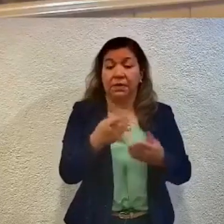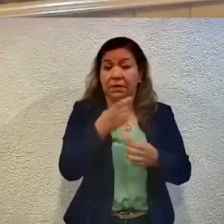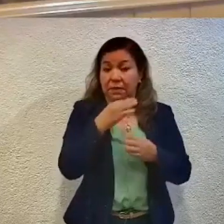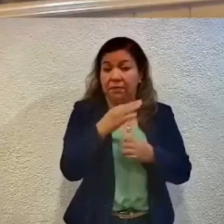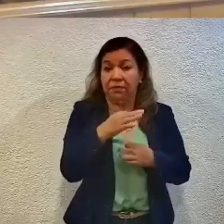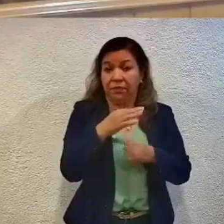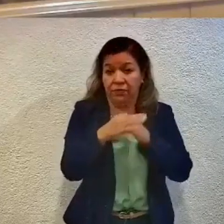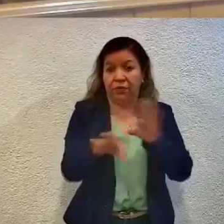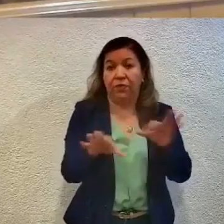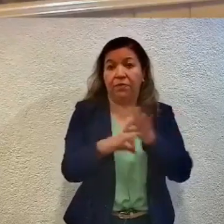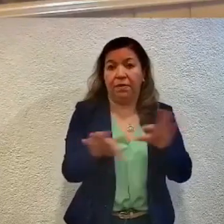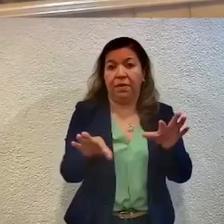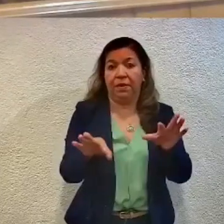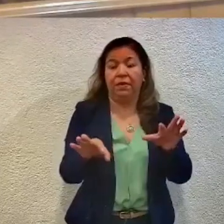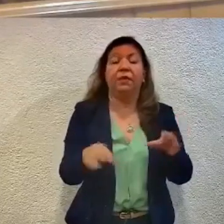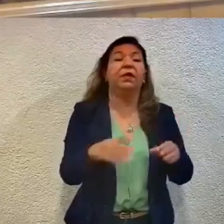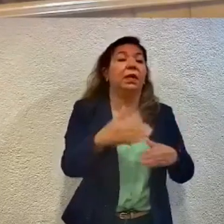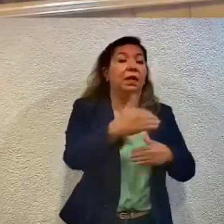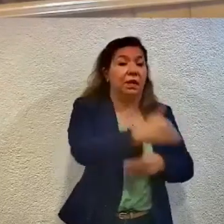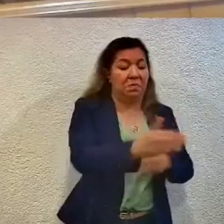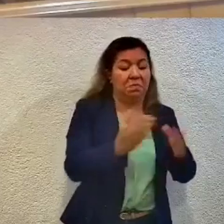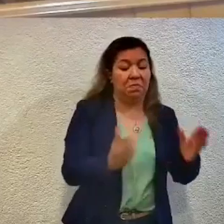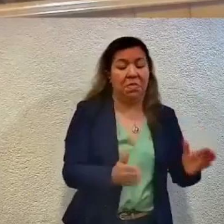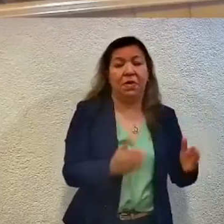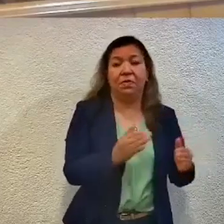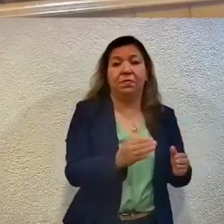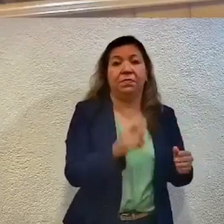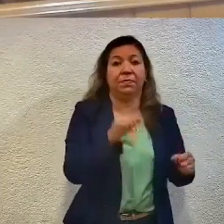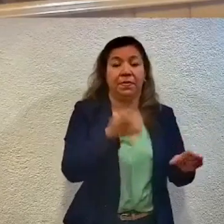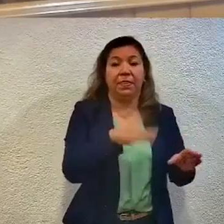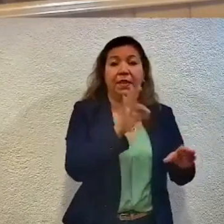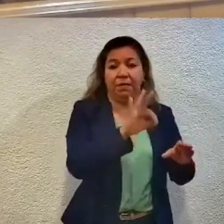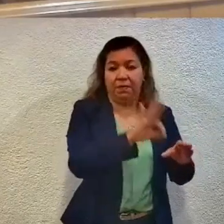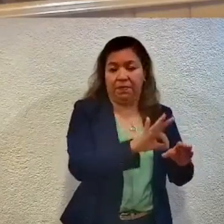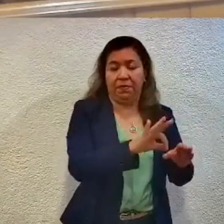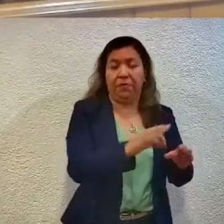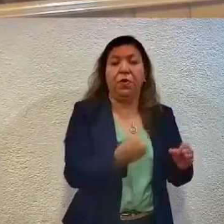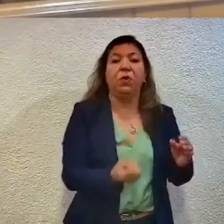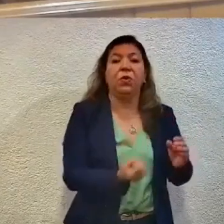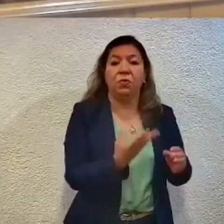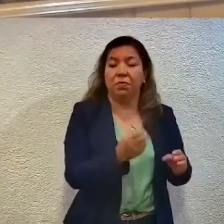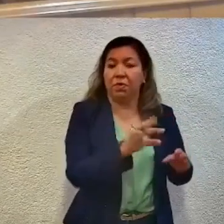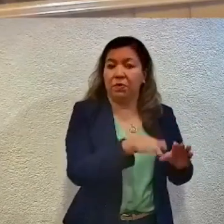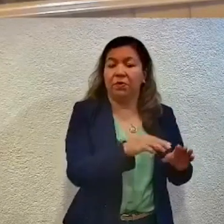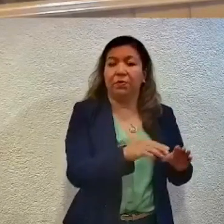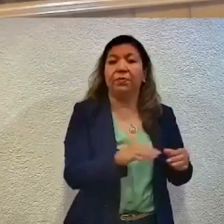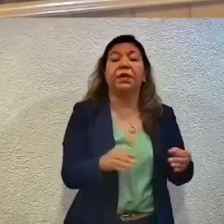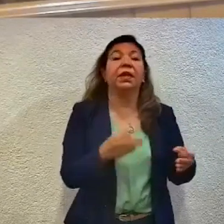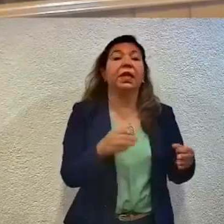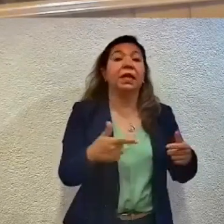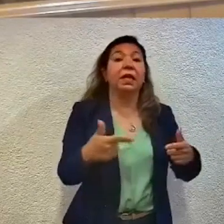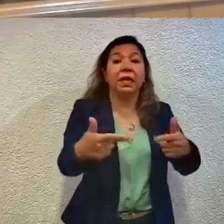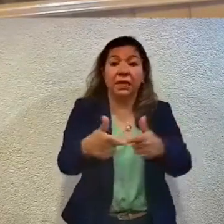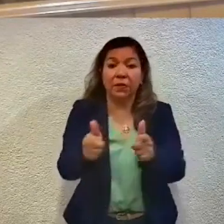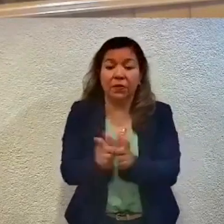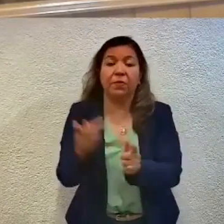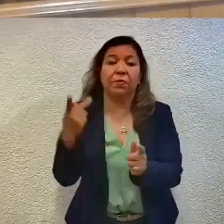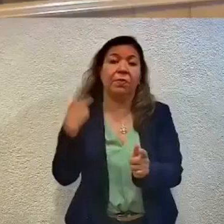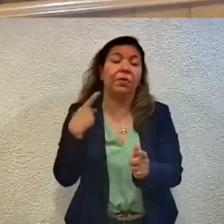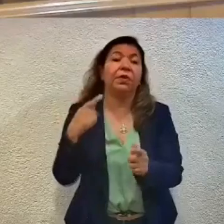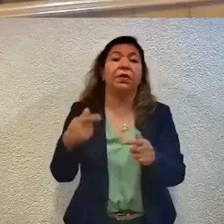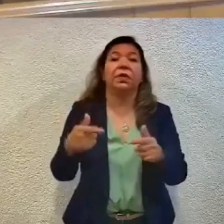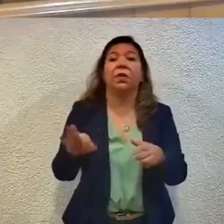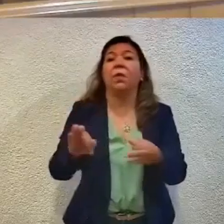resultados de la votación de la casilla en estudio, no fue determinante, ya que fue el partido Morena quien obtuvo la mayoría de votos en la